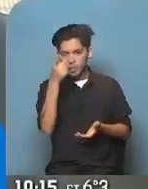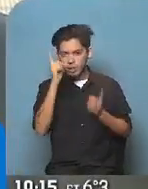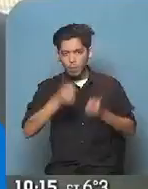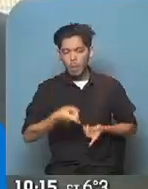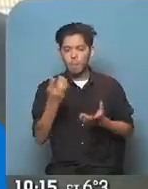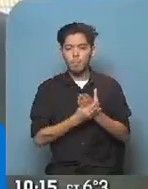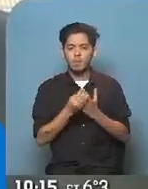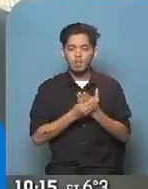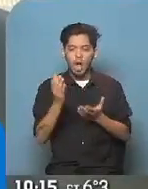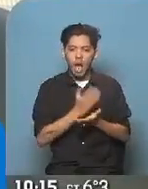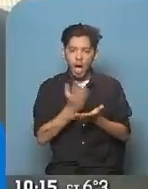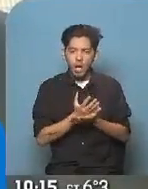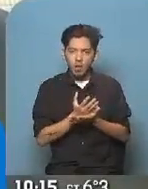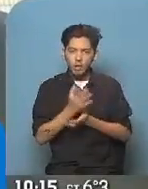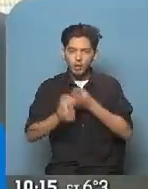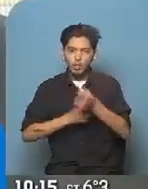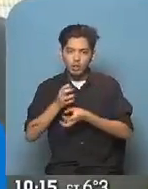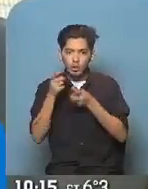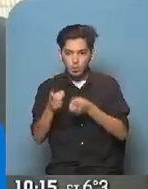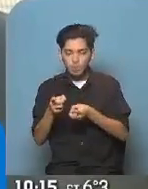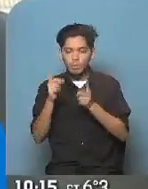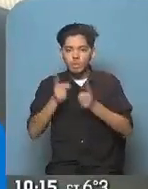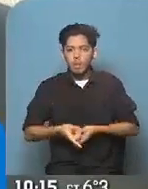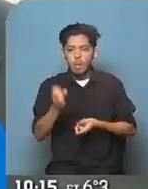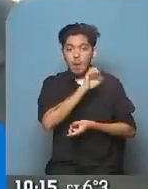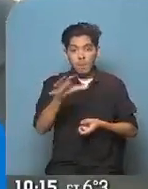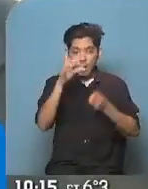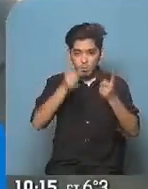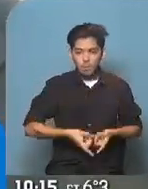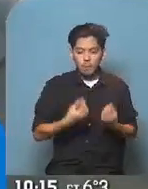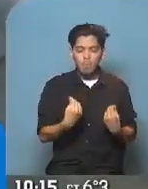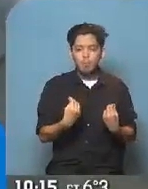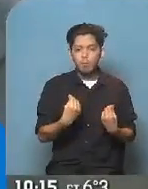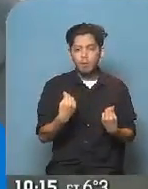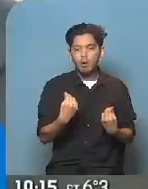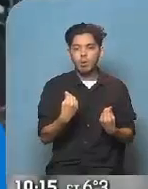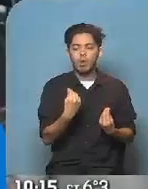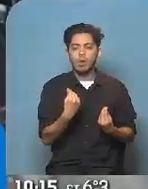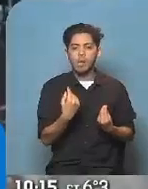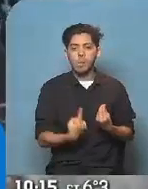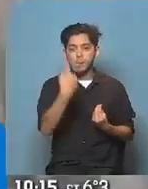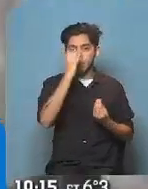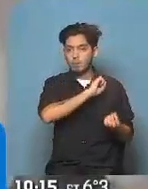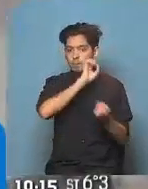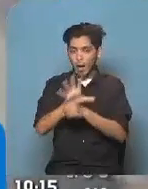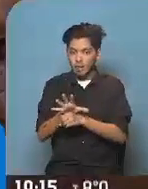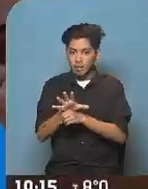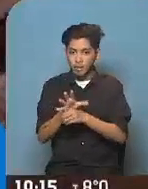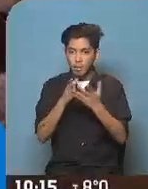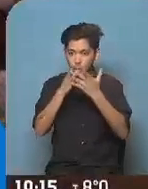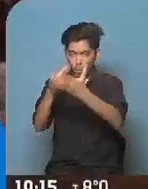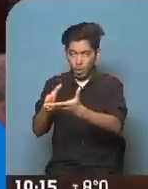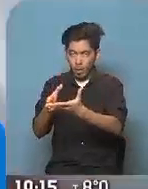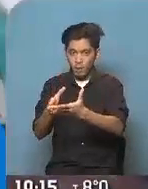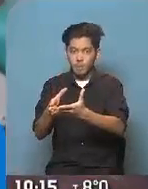Ministerio de Agroindustria. Y bueno, y para la provincia de Río Negro también es un momento histórico porque este primer embarque de carne es con